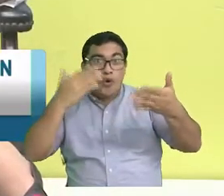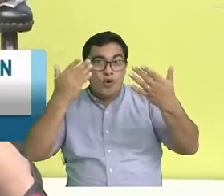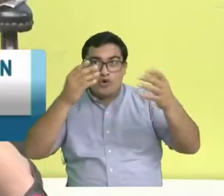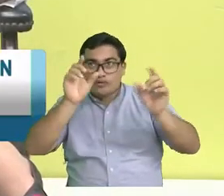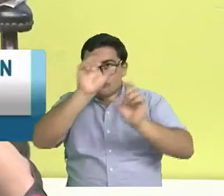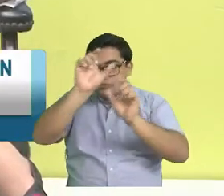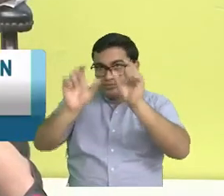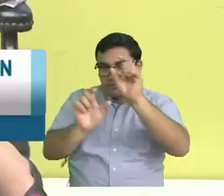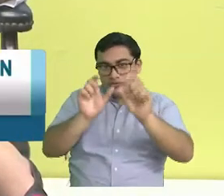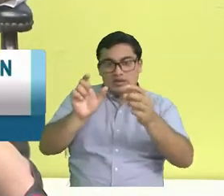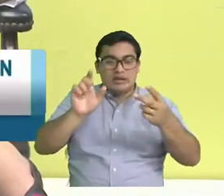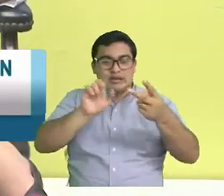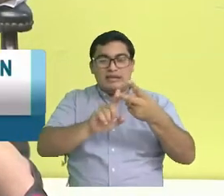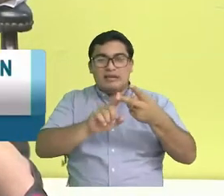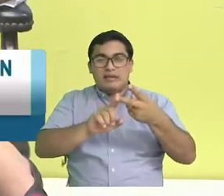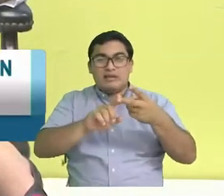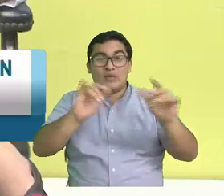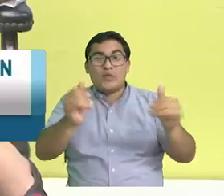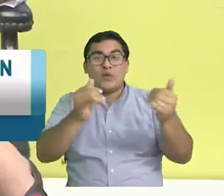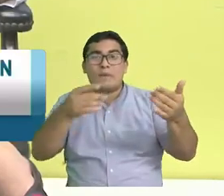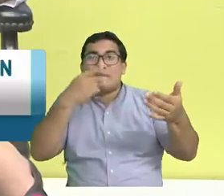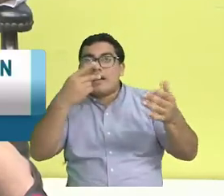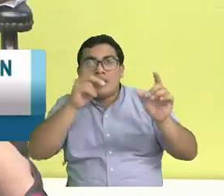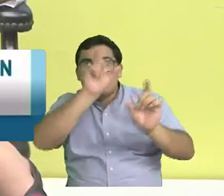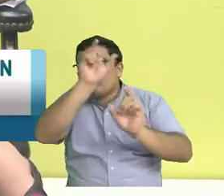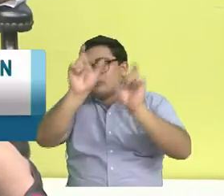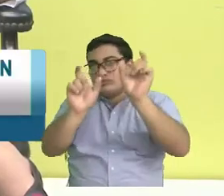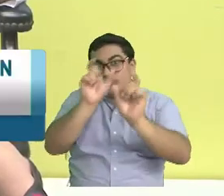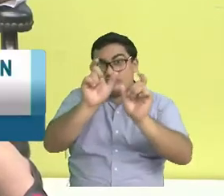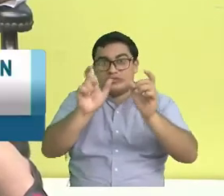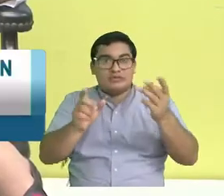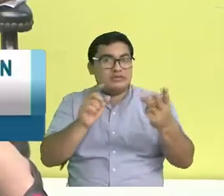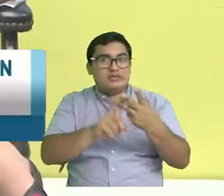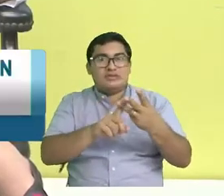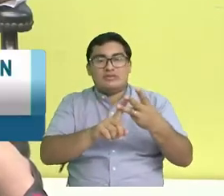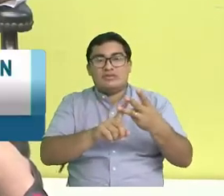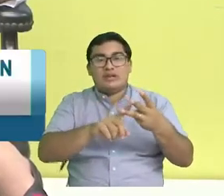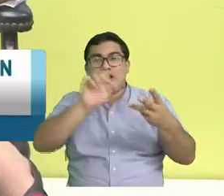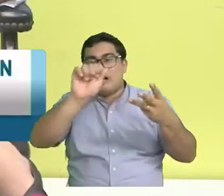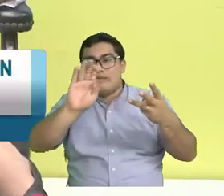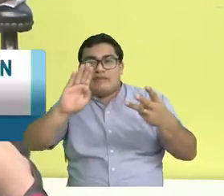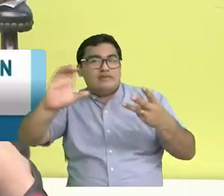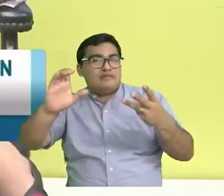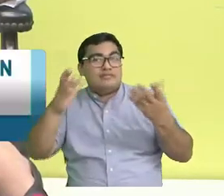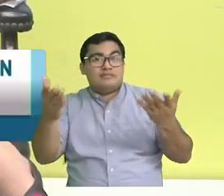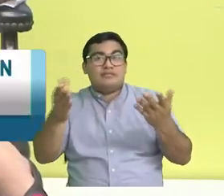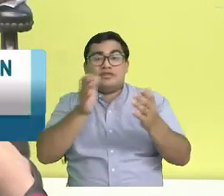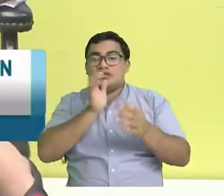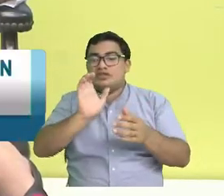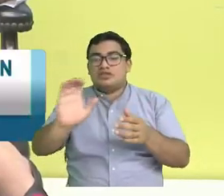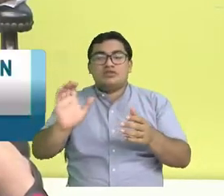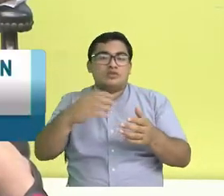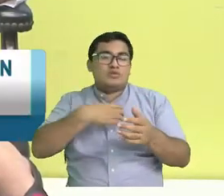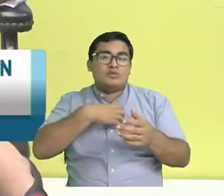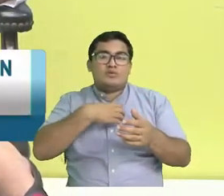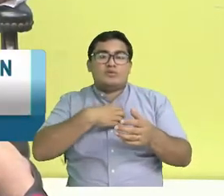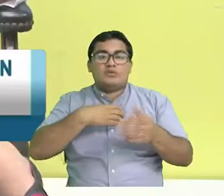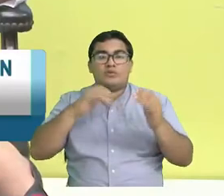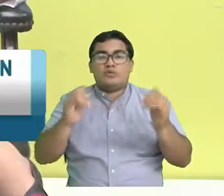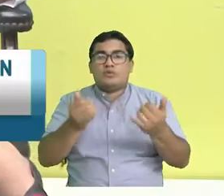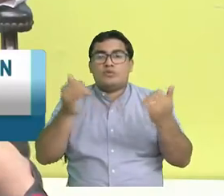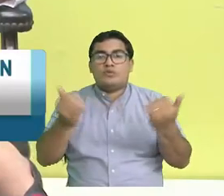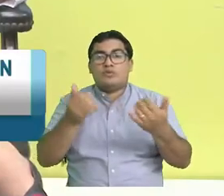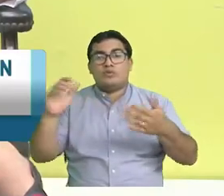rompecabezas. Pueden ser juegos de palabras, va a depender de la edad que el niño tenga. Entonces, los juegos que pueden encontrar son diferentes. Pues